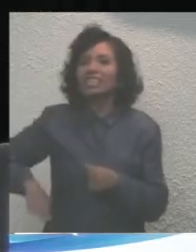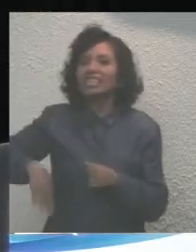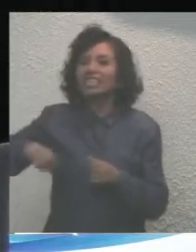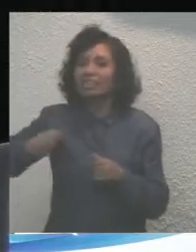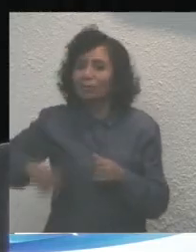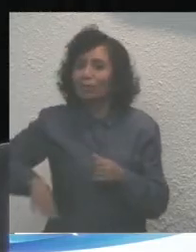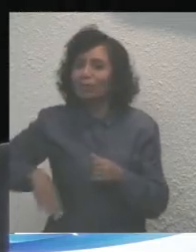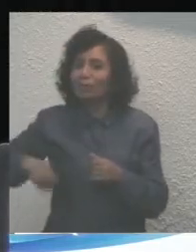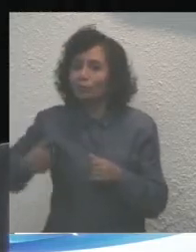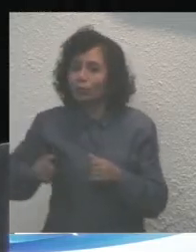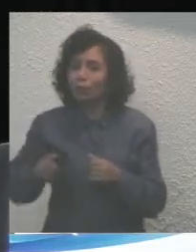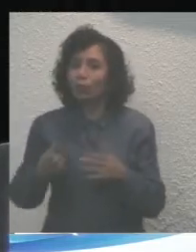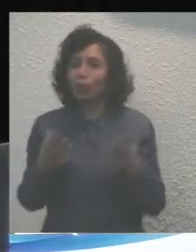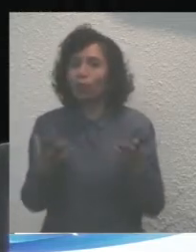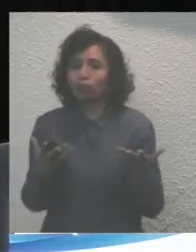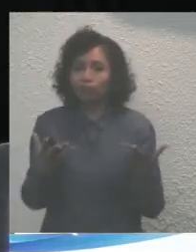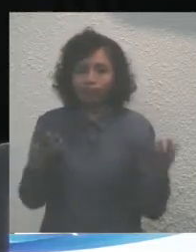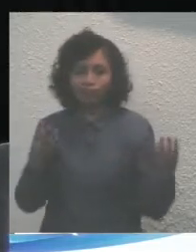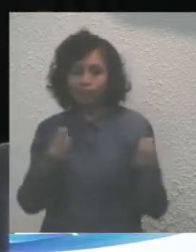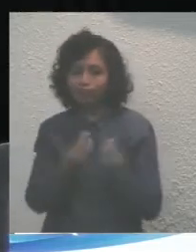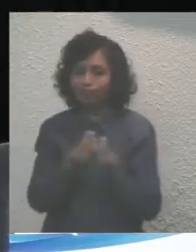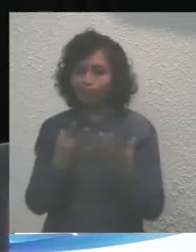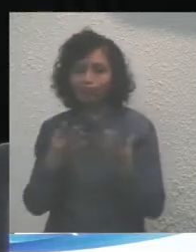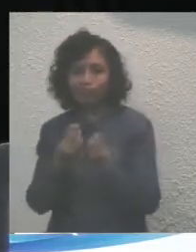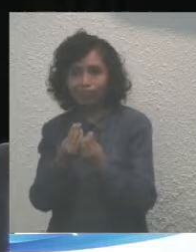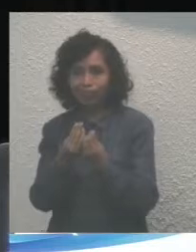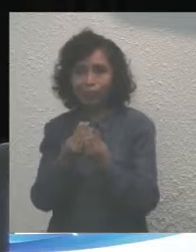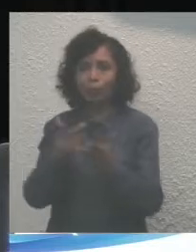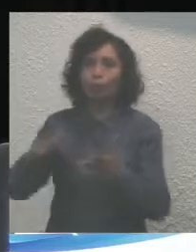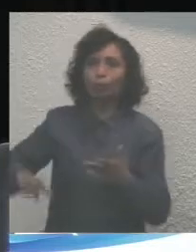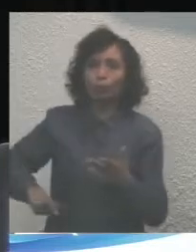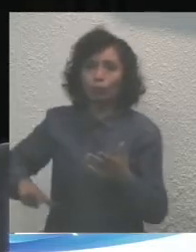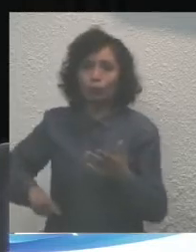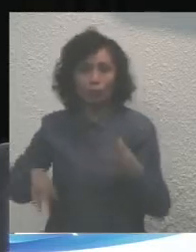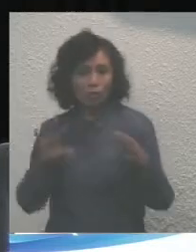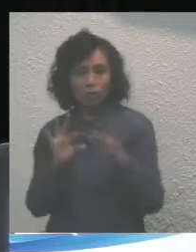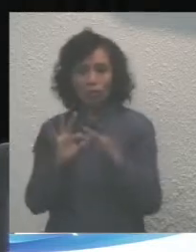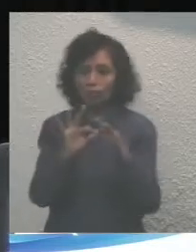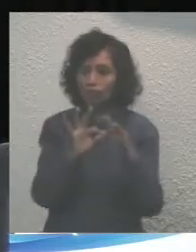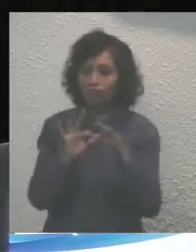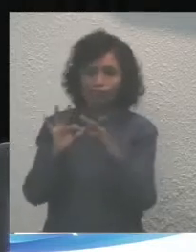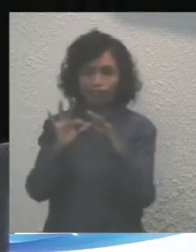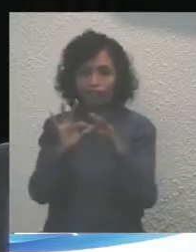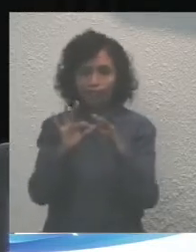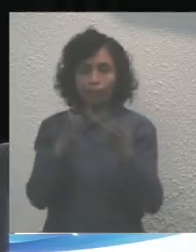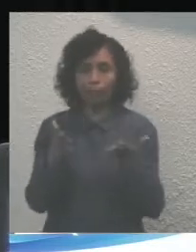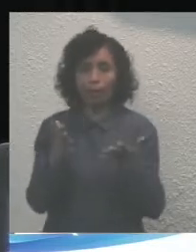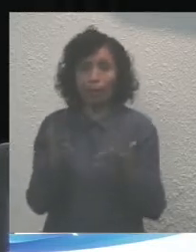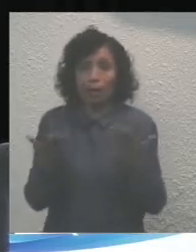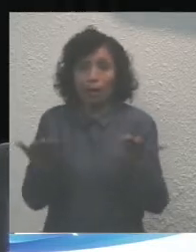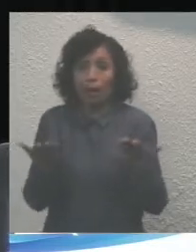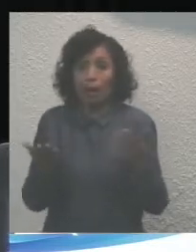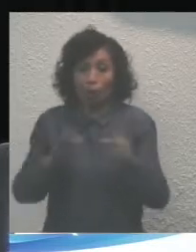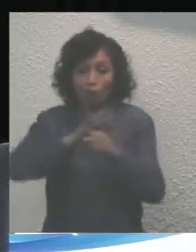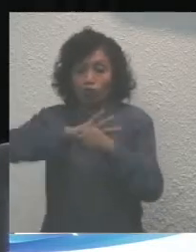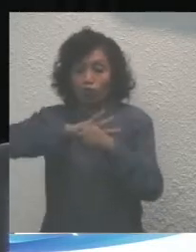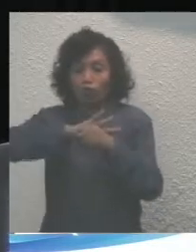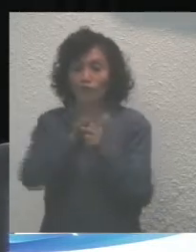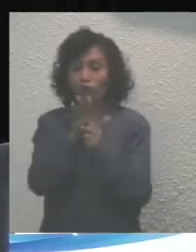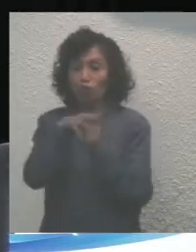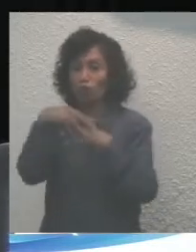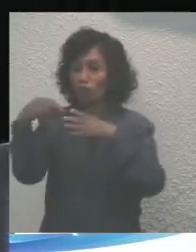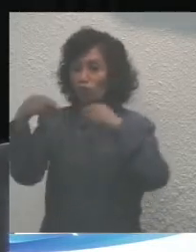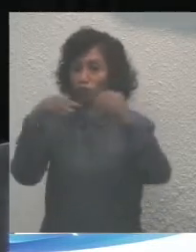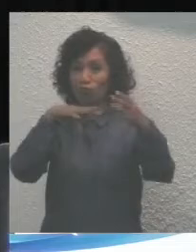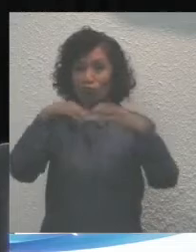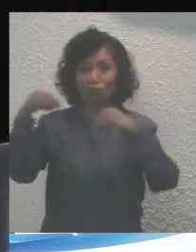realizó juntos con los demás órdenes de gobierno y los poderes del Estado para enfrentar una pandemia